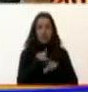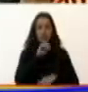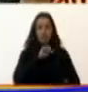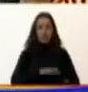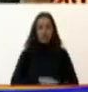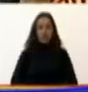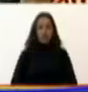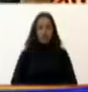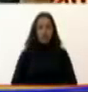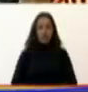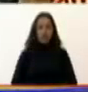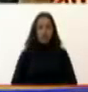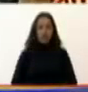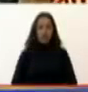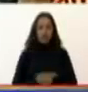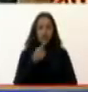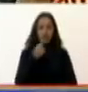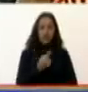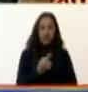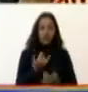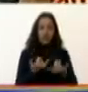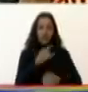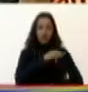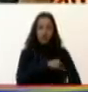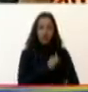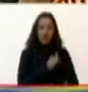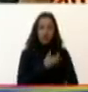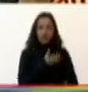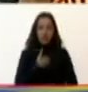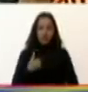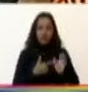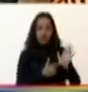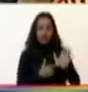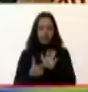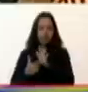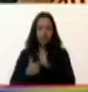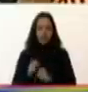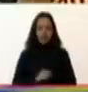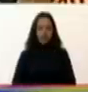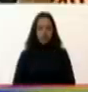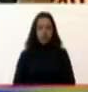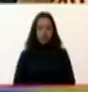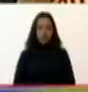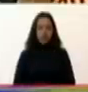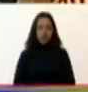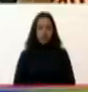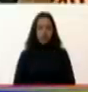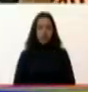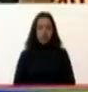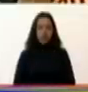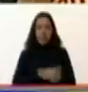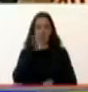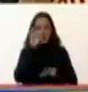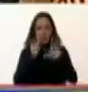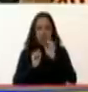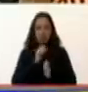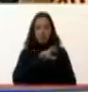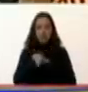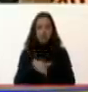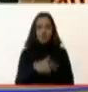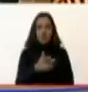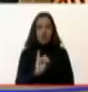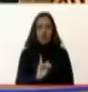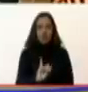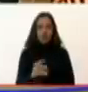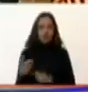El clamor que esta universidad representa es la de precisamente entender que estamos en un escenario de